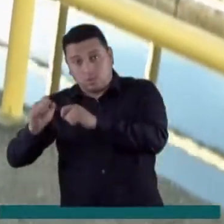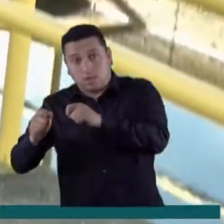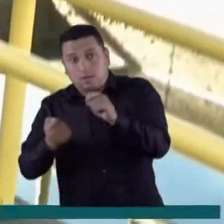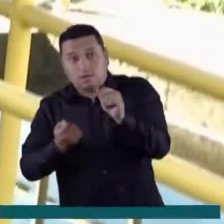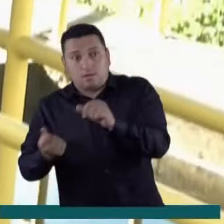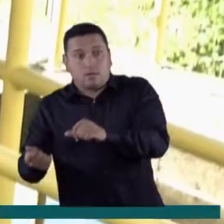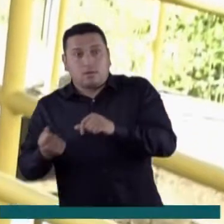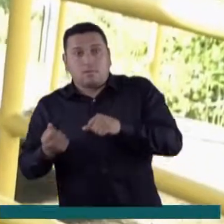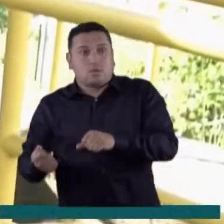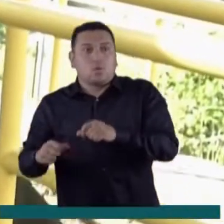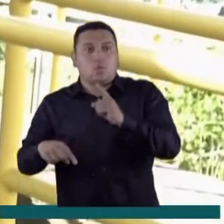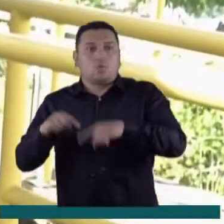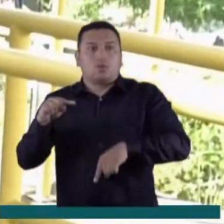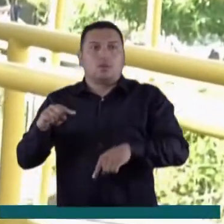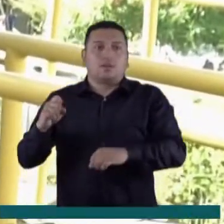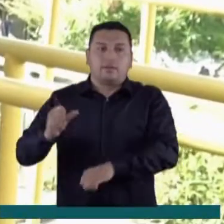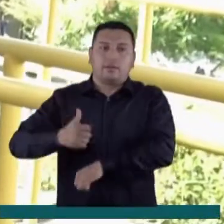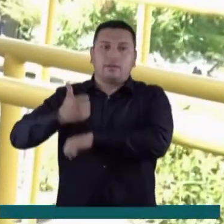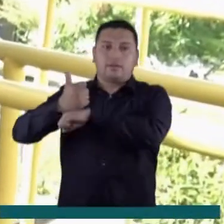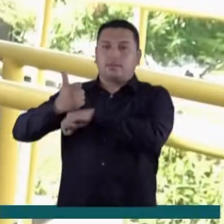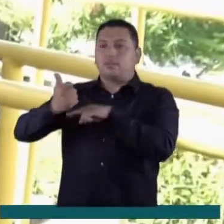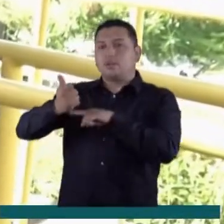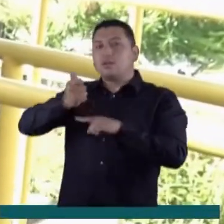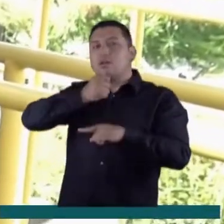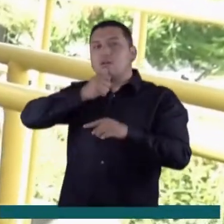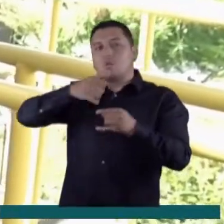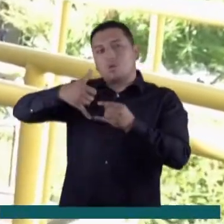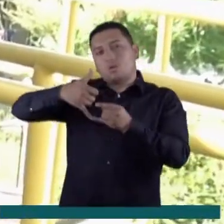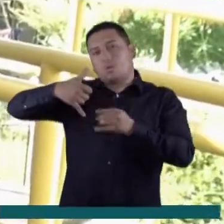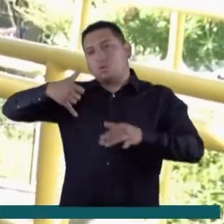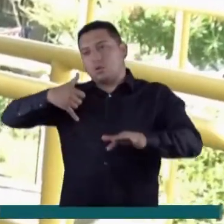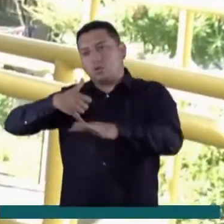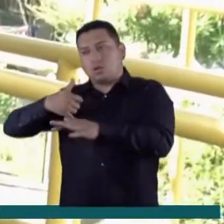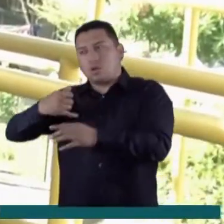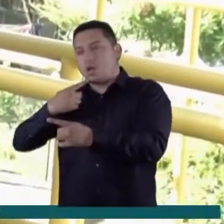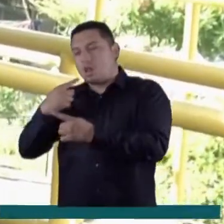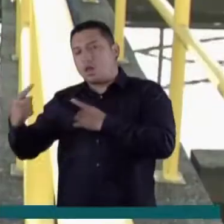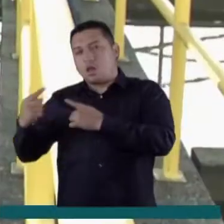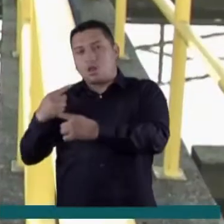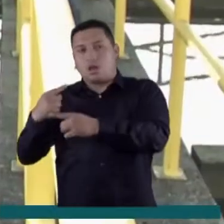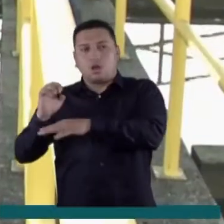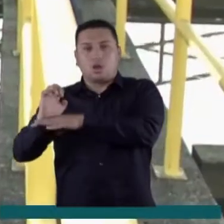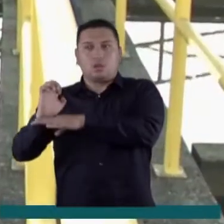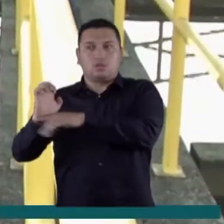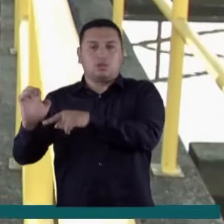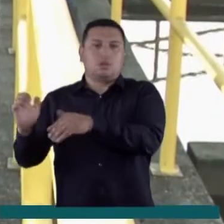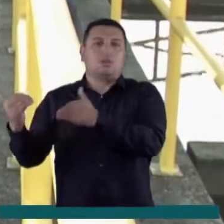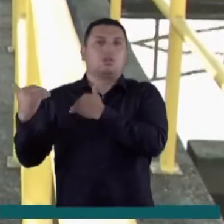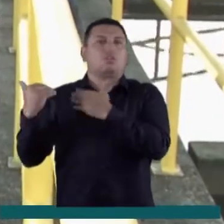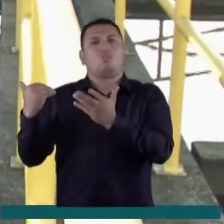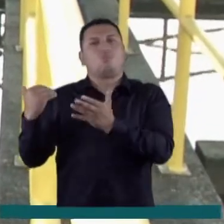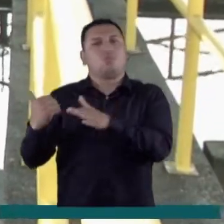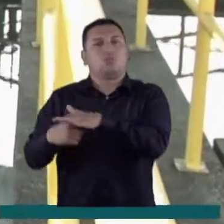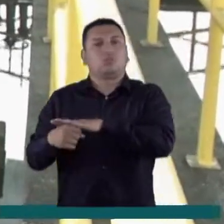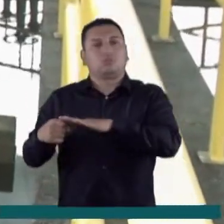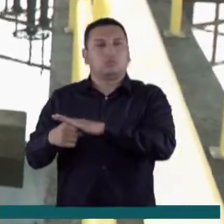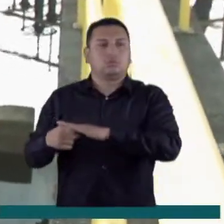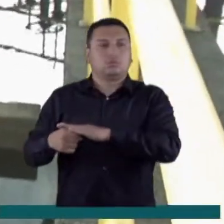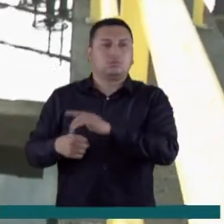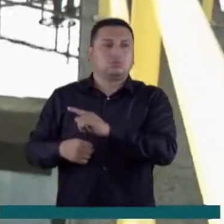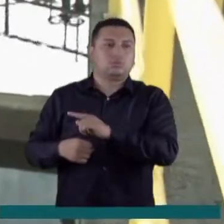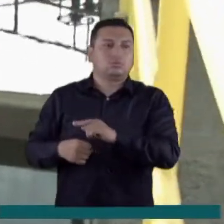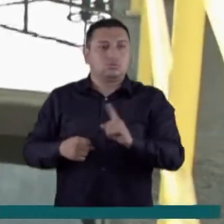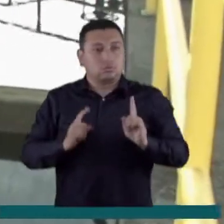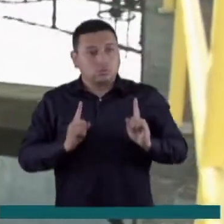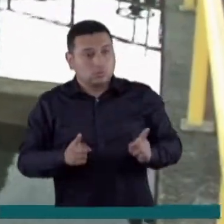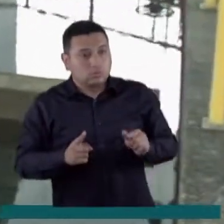afiliados no siempre pueden pagarlos. Por ello, hablamos con el gerente de Aguas del Guainía, entidad encargada de prestar el servicio público